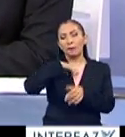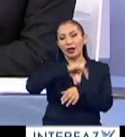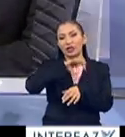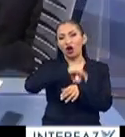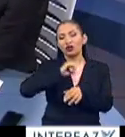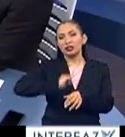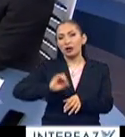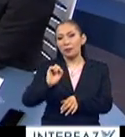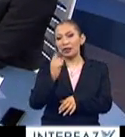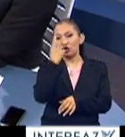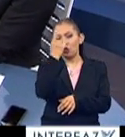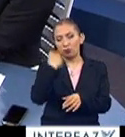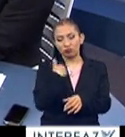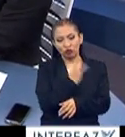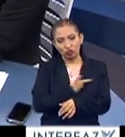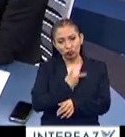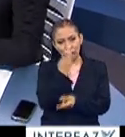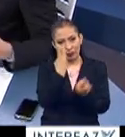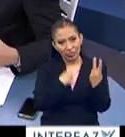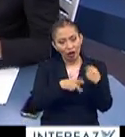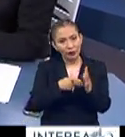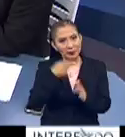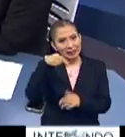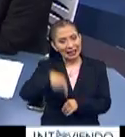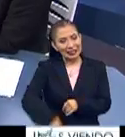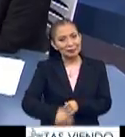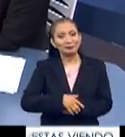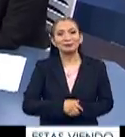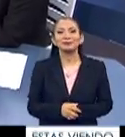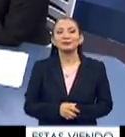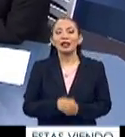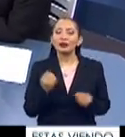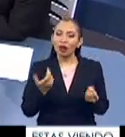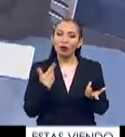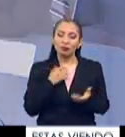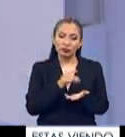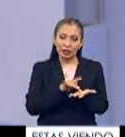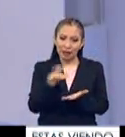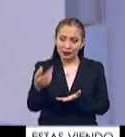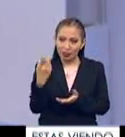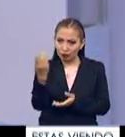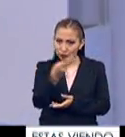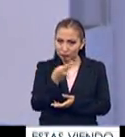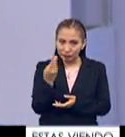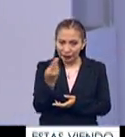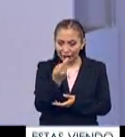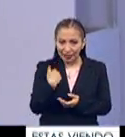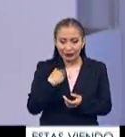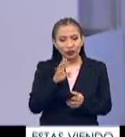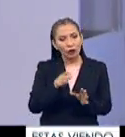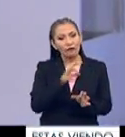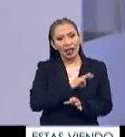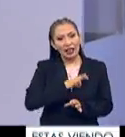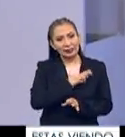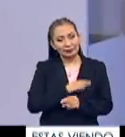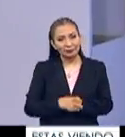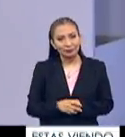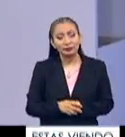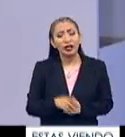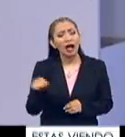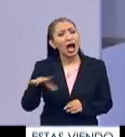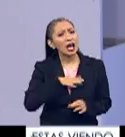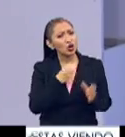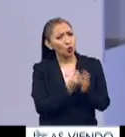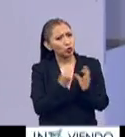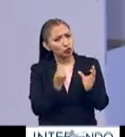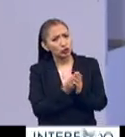Doctora, gracias por estar con nosotros, un placer tenerla nuevamente aquí en estos estudios. Al contrario, muchas gracias a ustedes por la invitación, yo feliz de estar aquí. Al contrario, hay cursos,